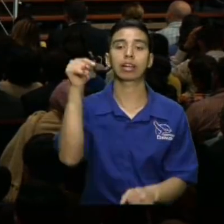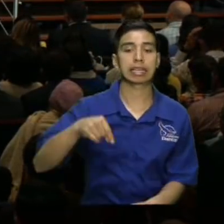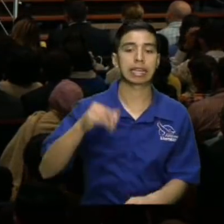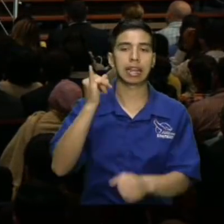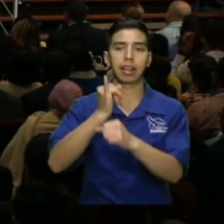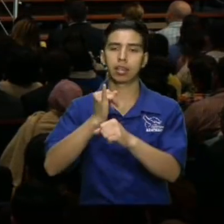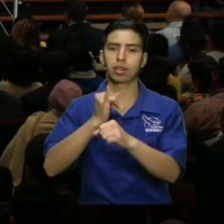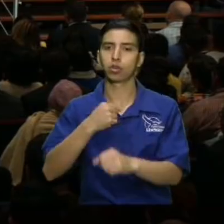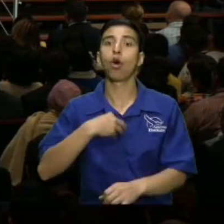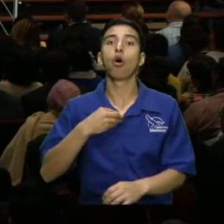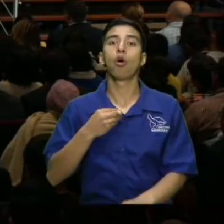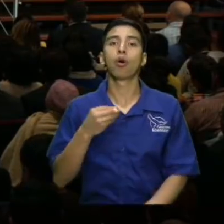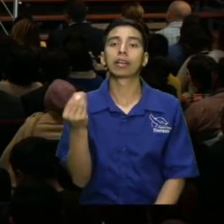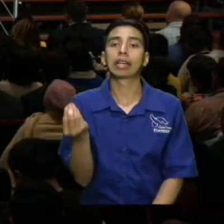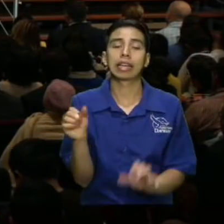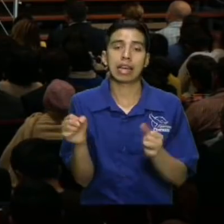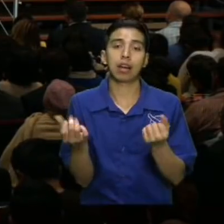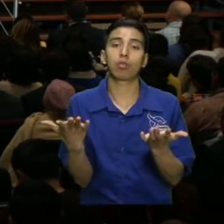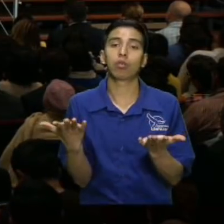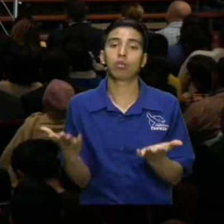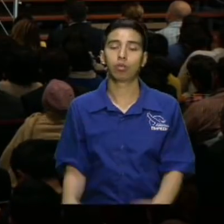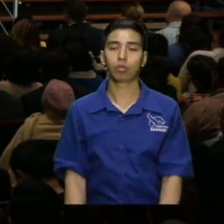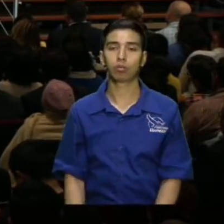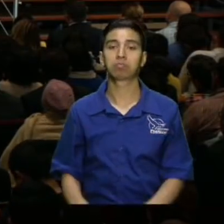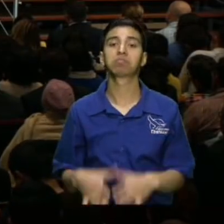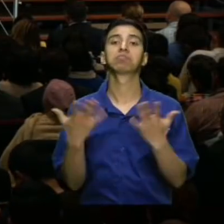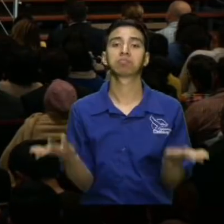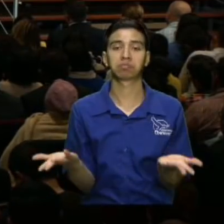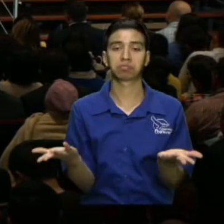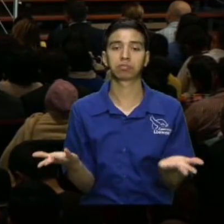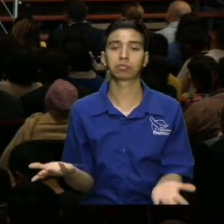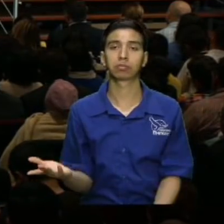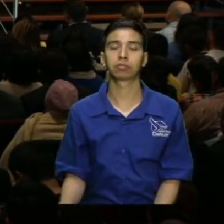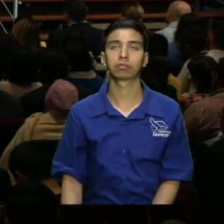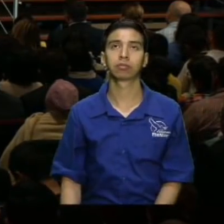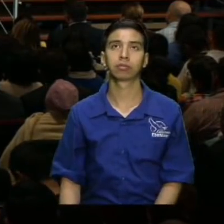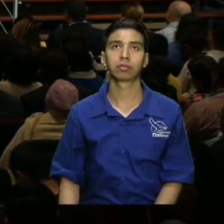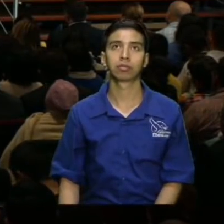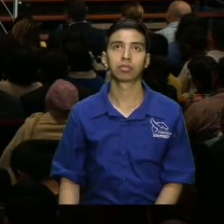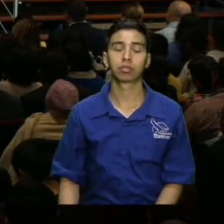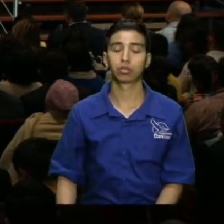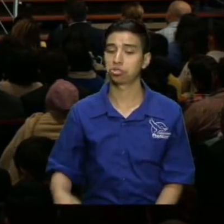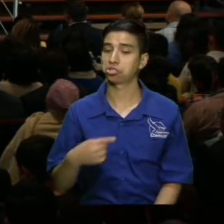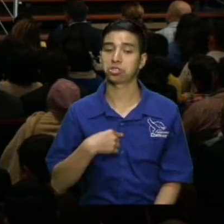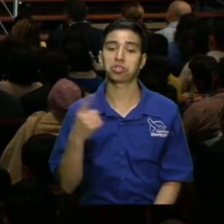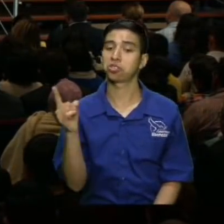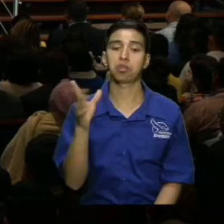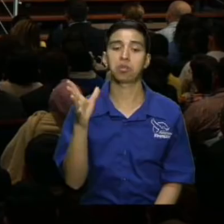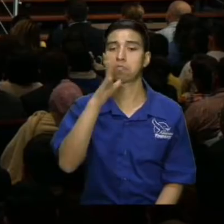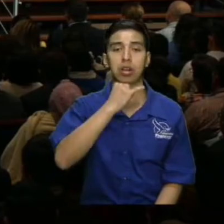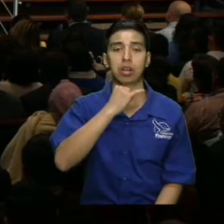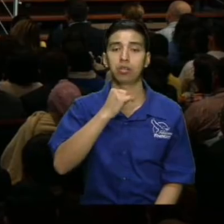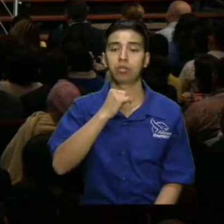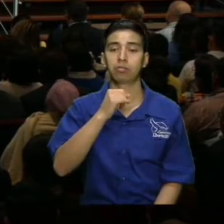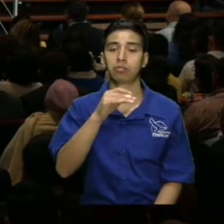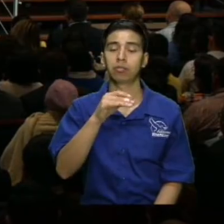Yo lo primero que le voy a decir es lo que a mí me dijo mi apóstol. Pero yo no te puedo mantener.